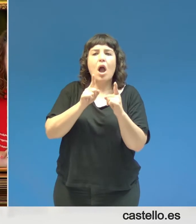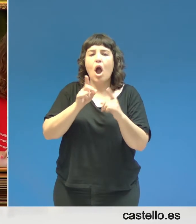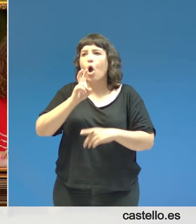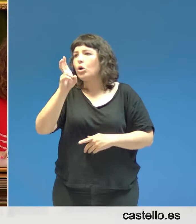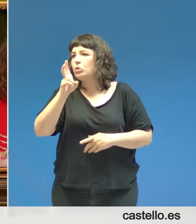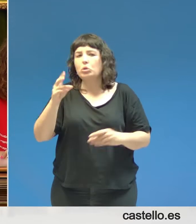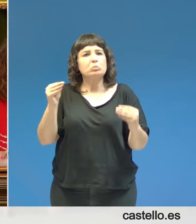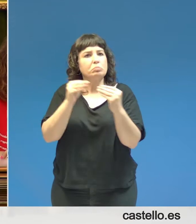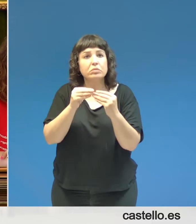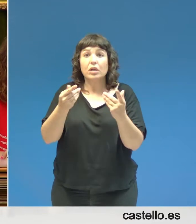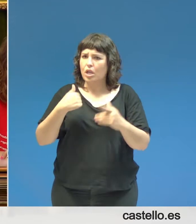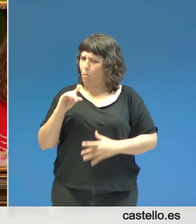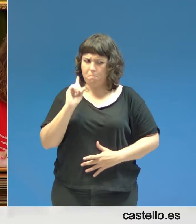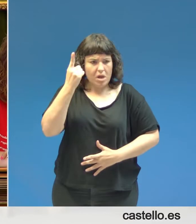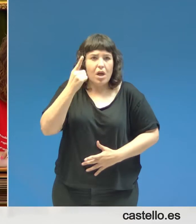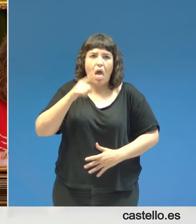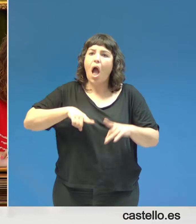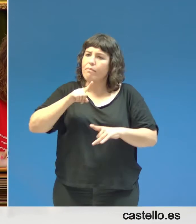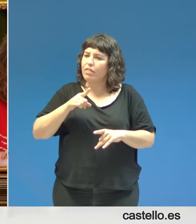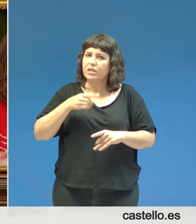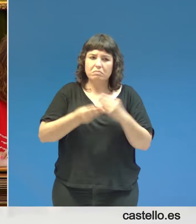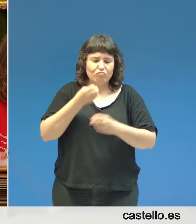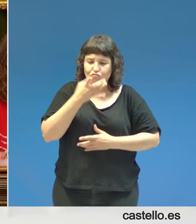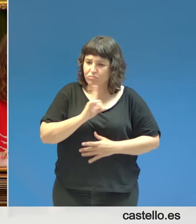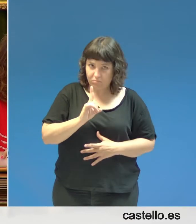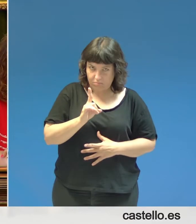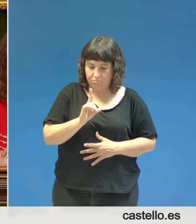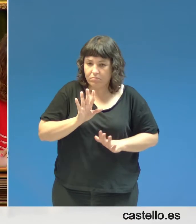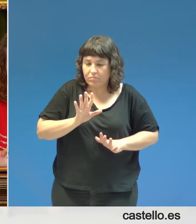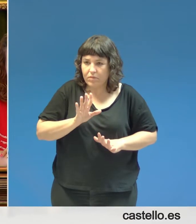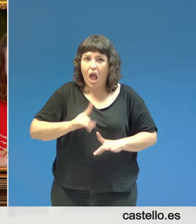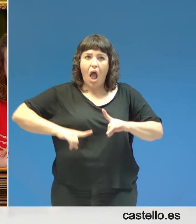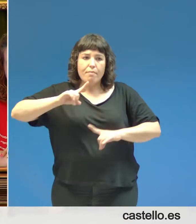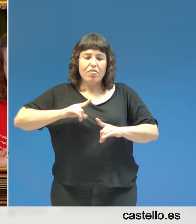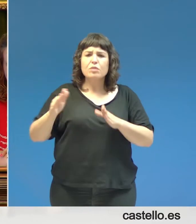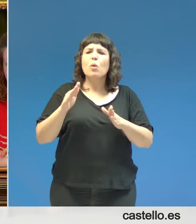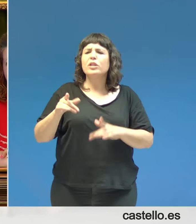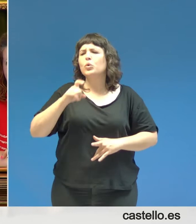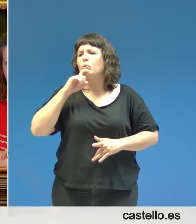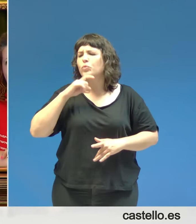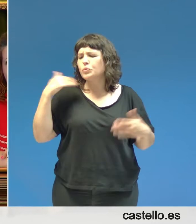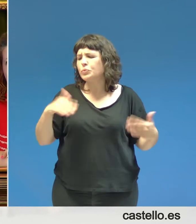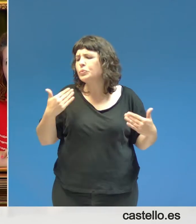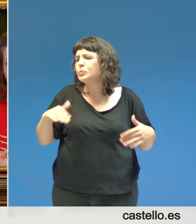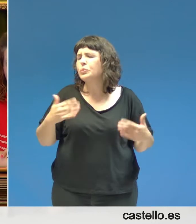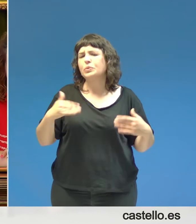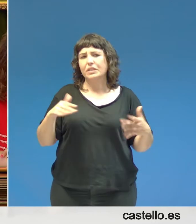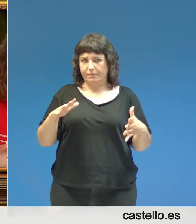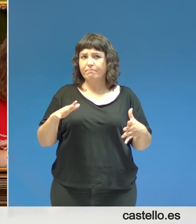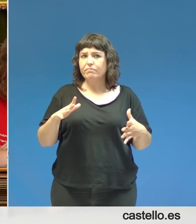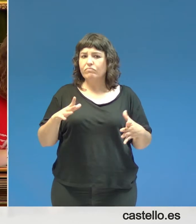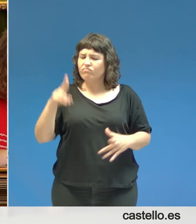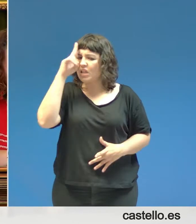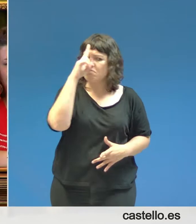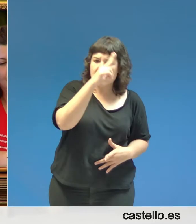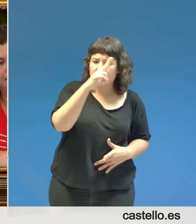o menos acierto absolutamente todos, a veces con momentos muy difíciles en las que nos ha costado respetarnos